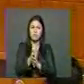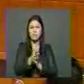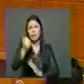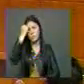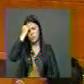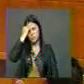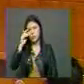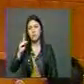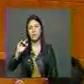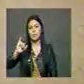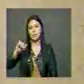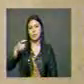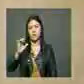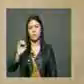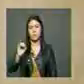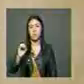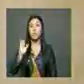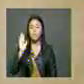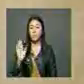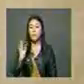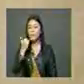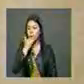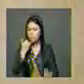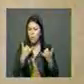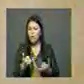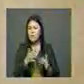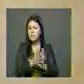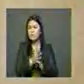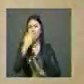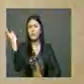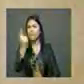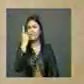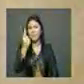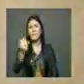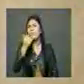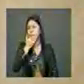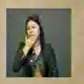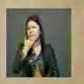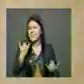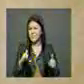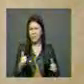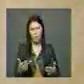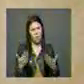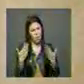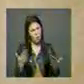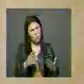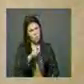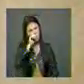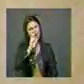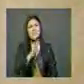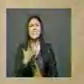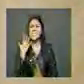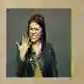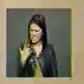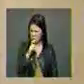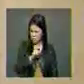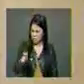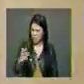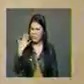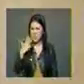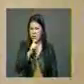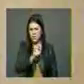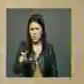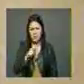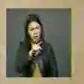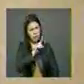López. En tal sentido, se suele decir que no es posible entender cómo la decisión tomada por 5 funcionarios no elegidos